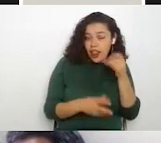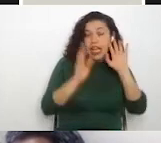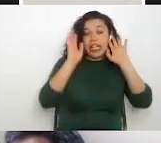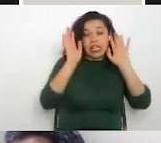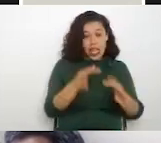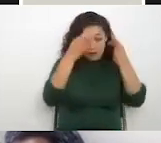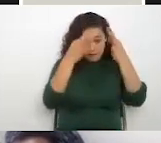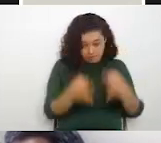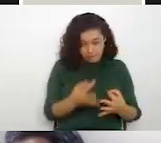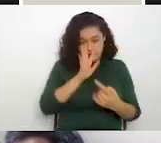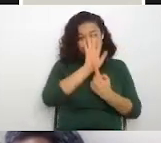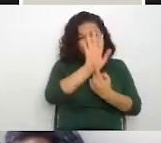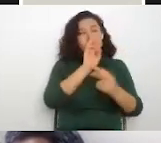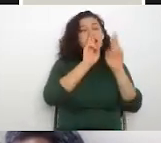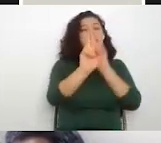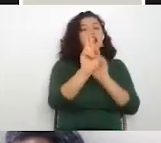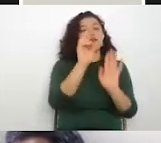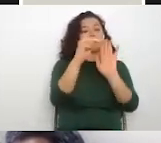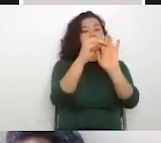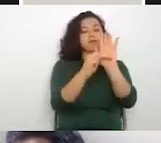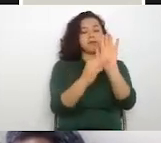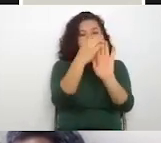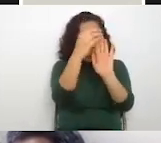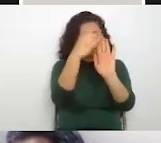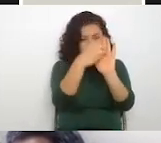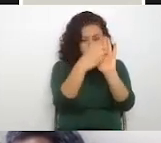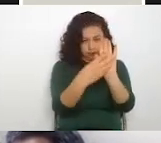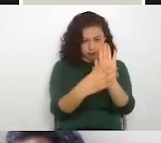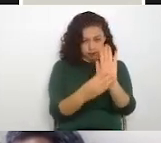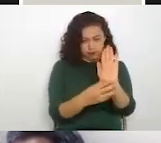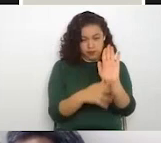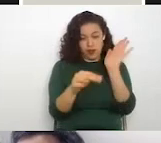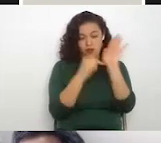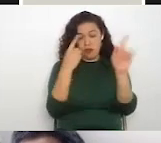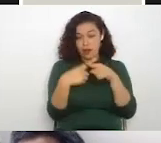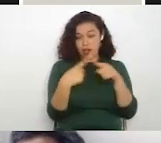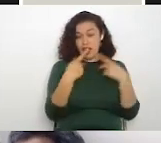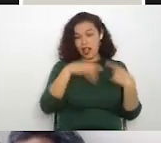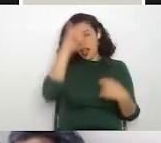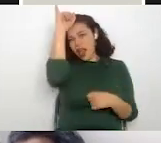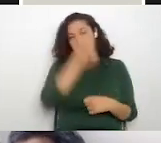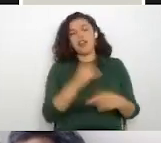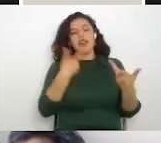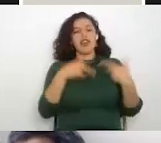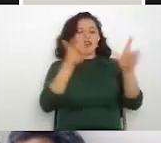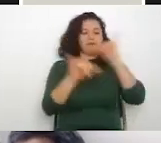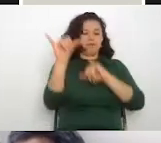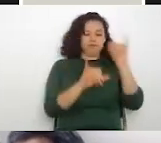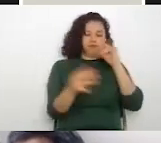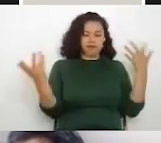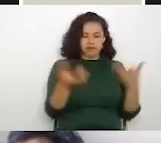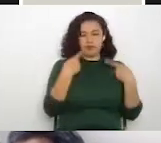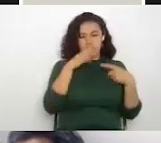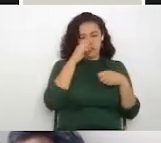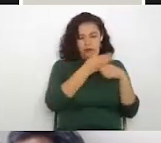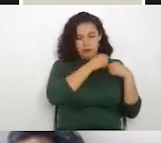del laboratorio, el reporte del laboratorio, normalmente quien lo firma pues es el jefe del laboratorio, ¿no? Que es el responsable.